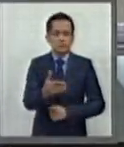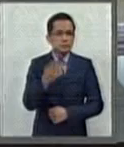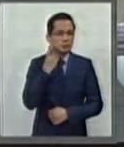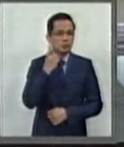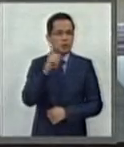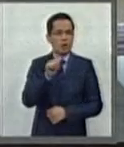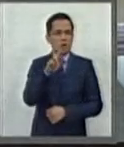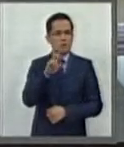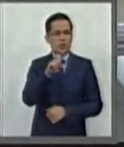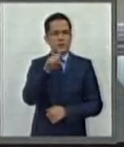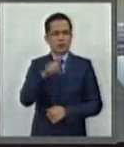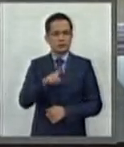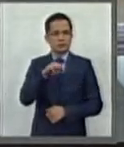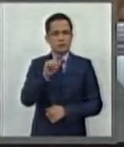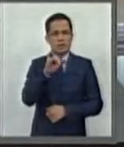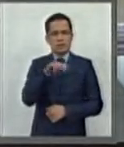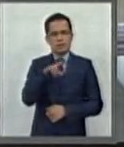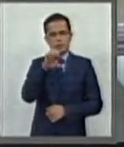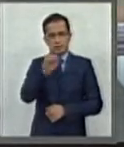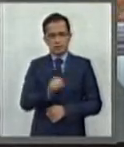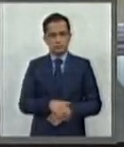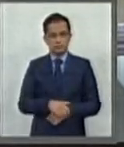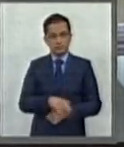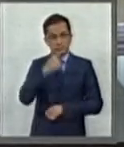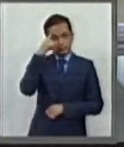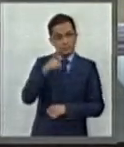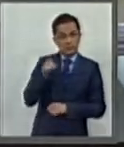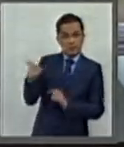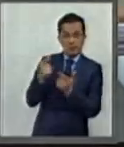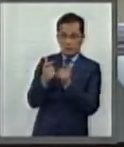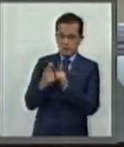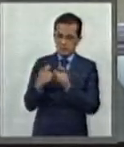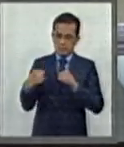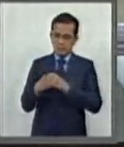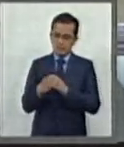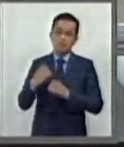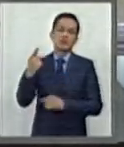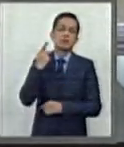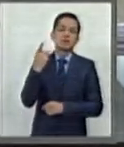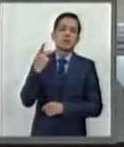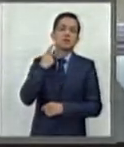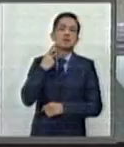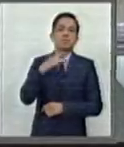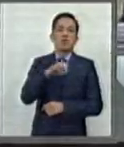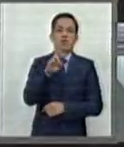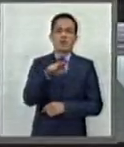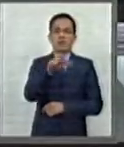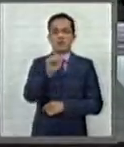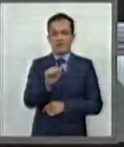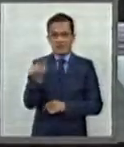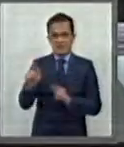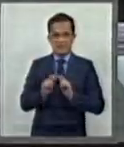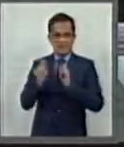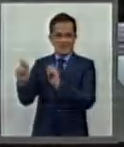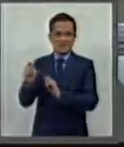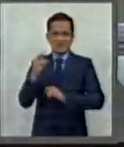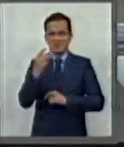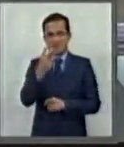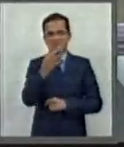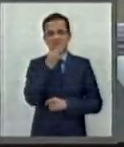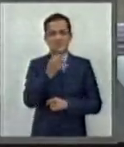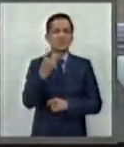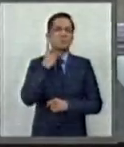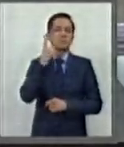Maínez. Para fijar el posicionamiento del Grupo Parlamentario de Morena, tiene el uso de la voz por 3 minutos la